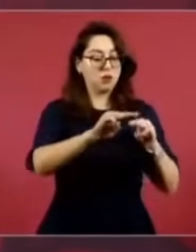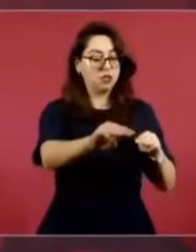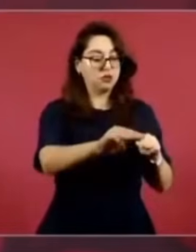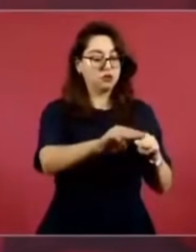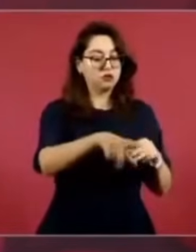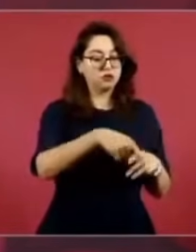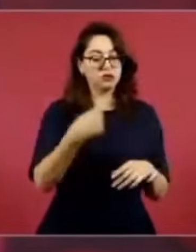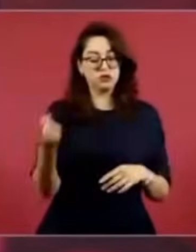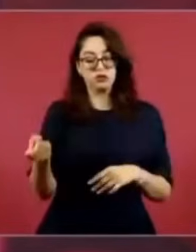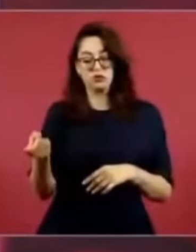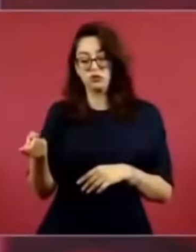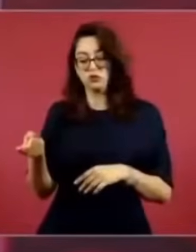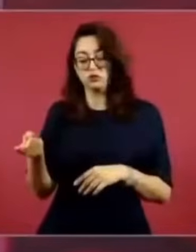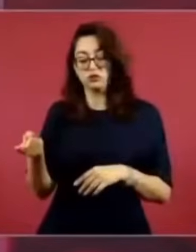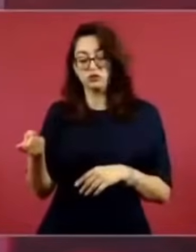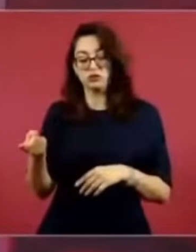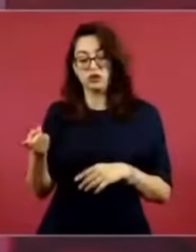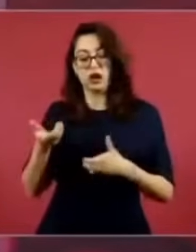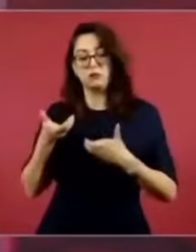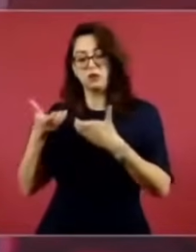Más de 2,000 kilómetros